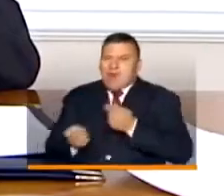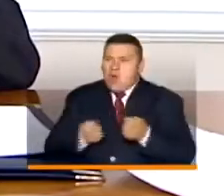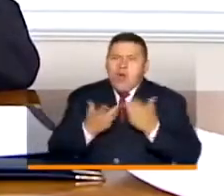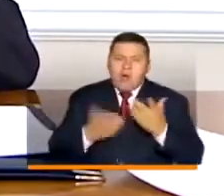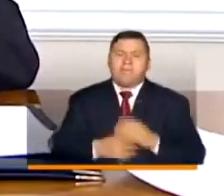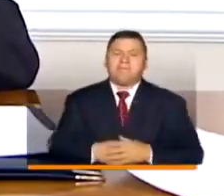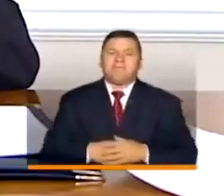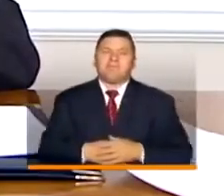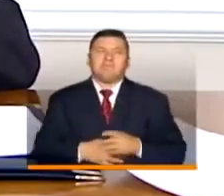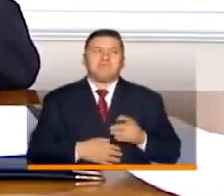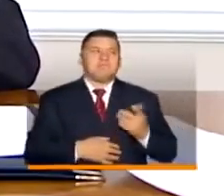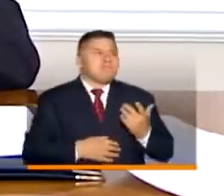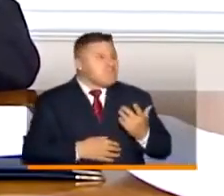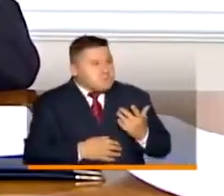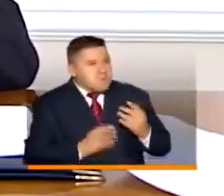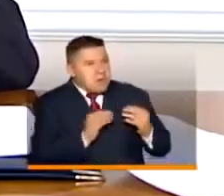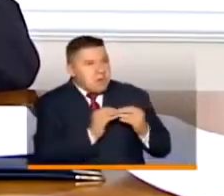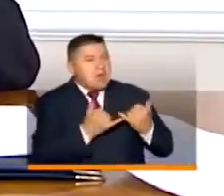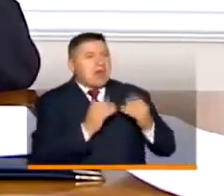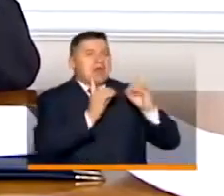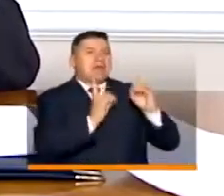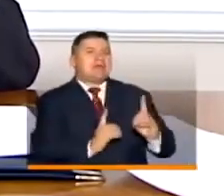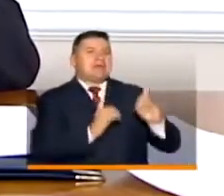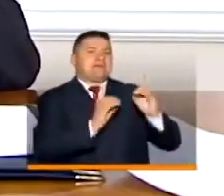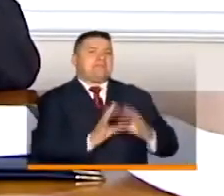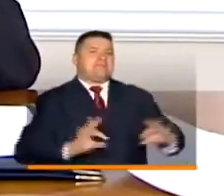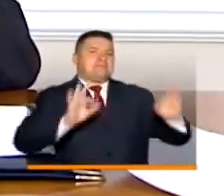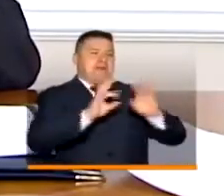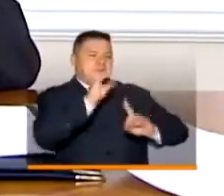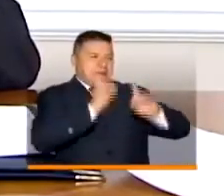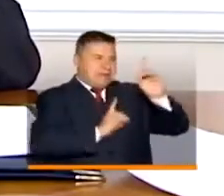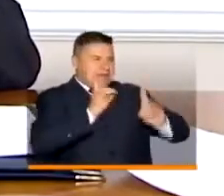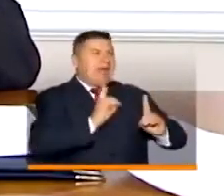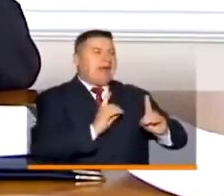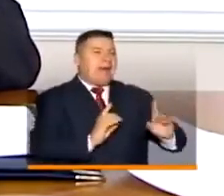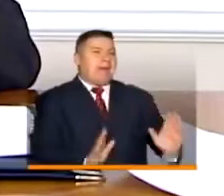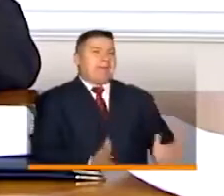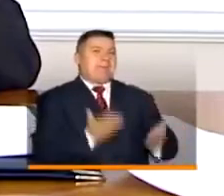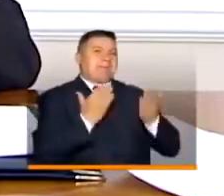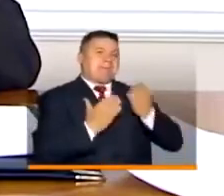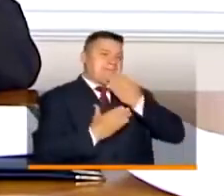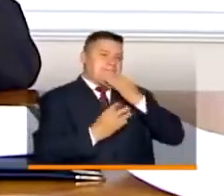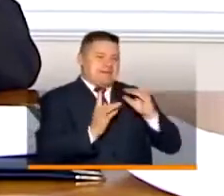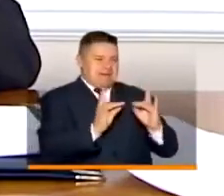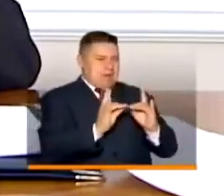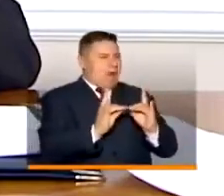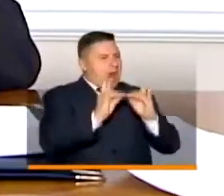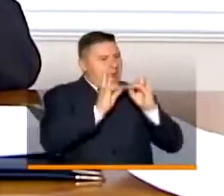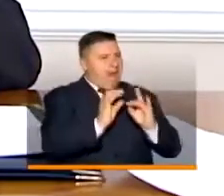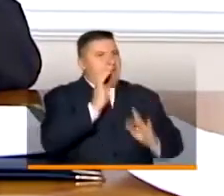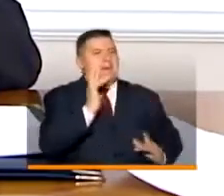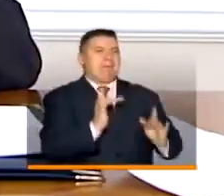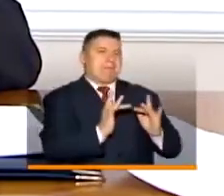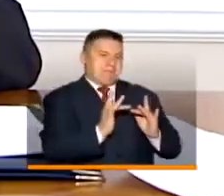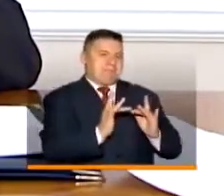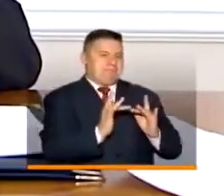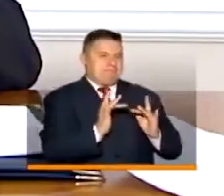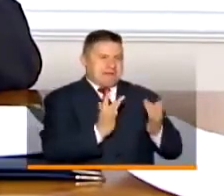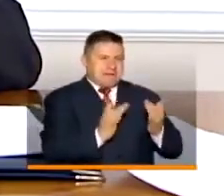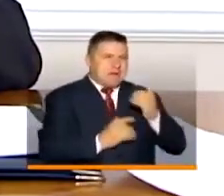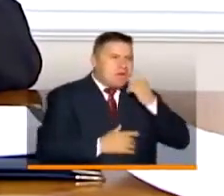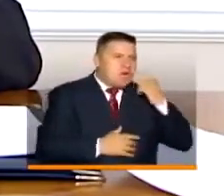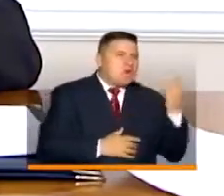razón, se tomaron decisiones muy importantes en lo que refiere al mejor uso de las camas de cuidado intensivo,